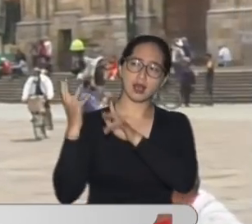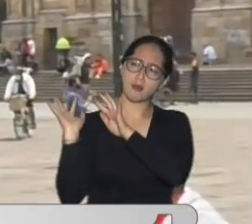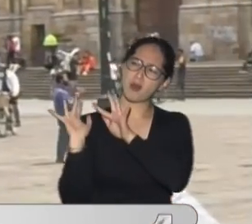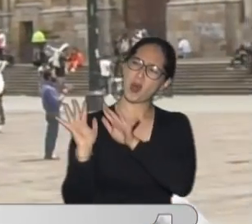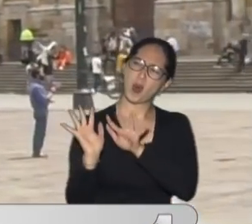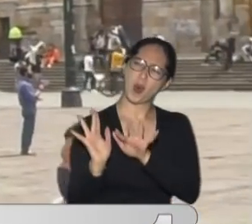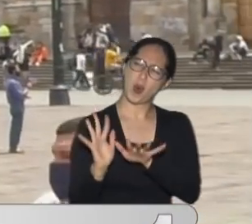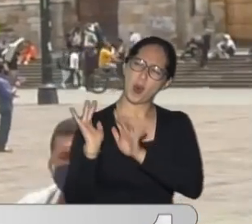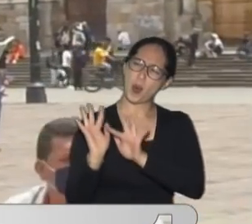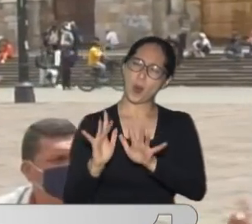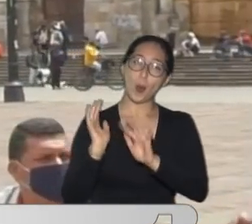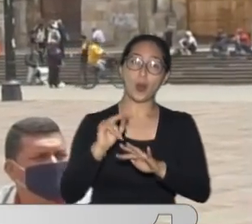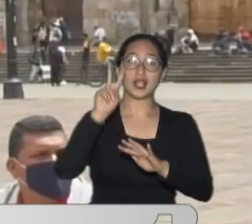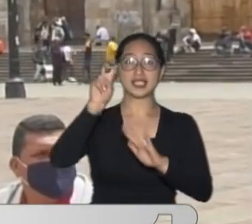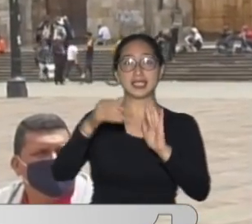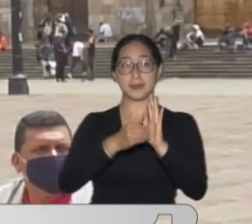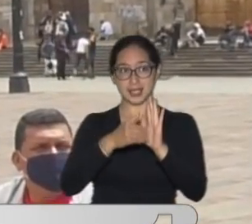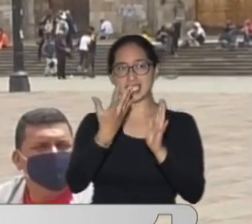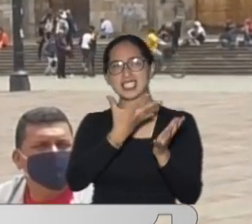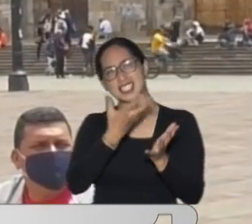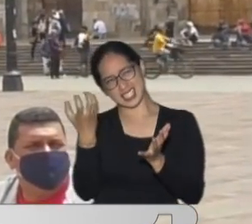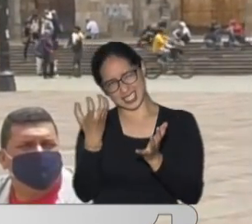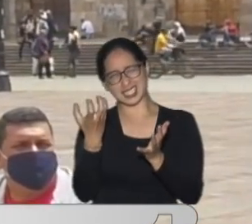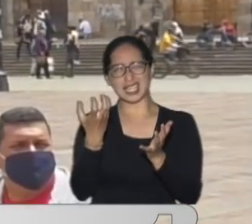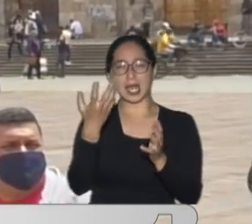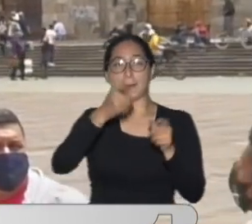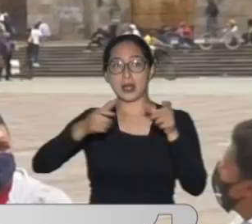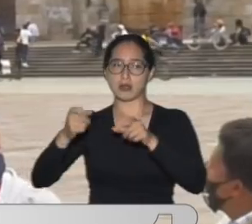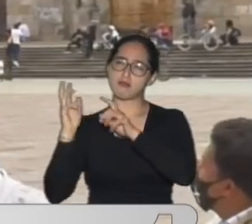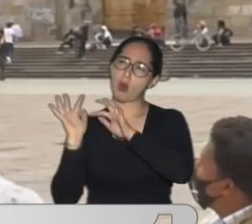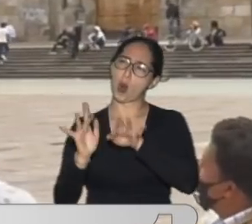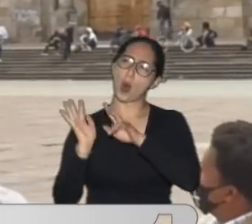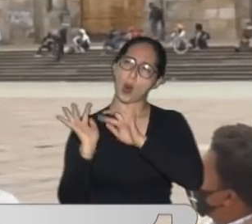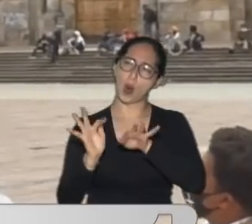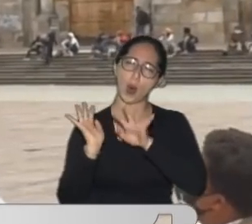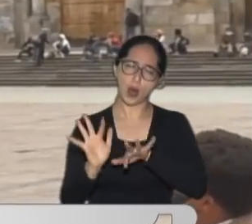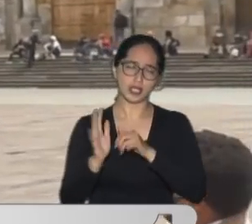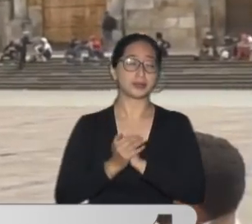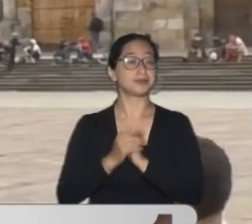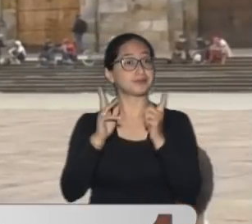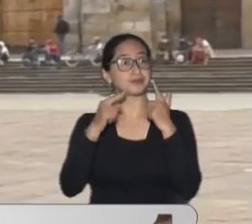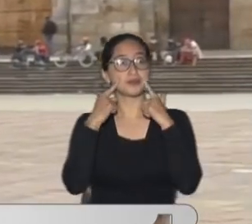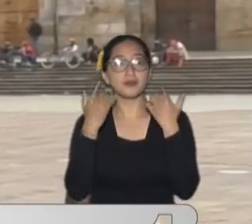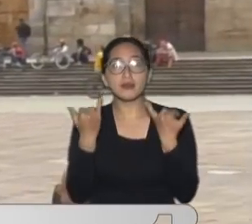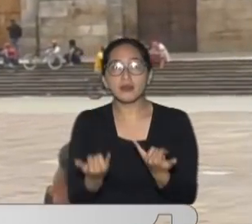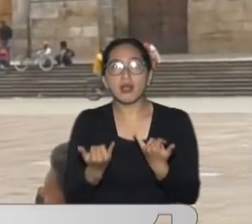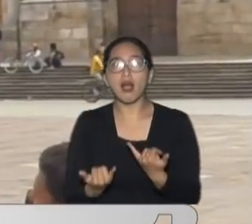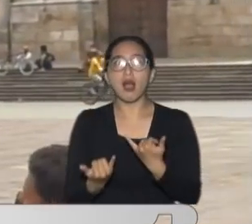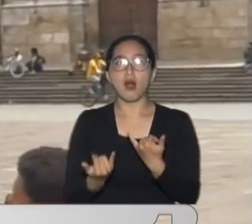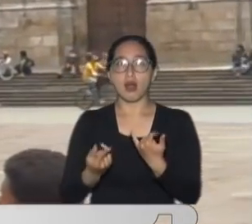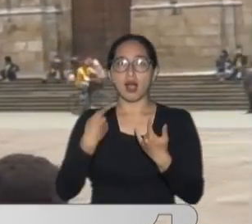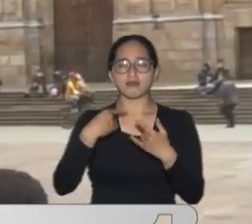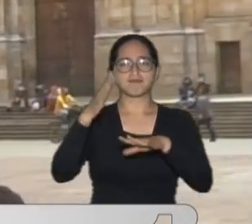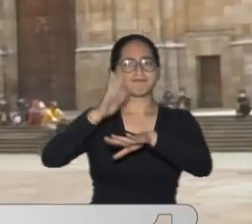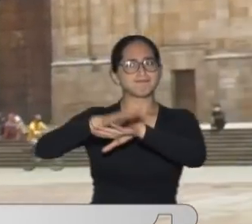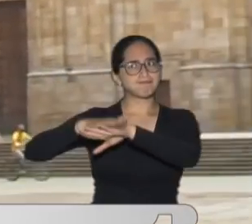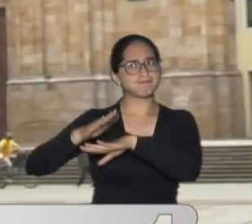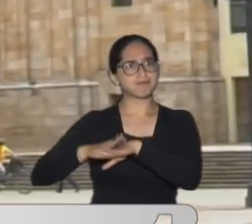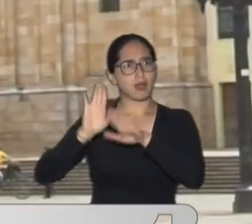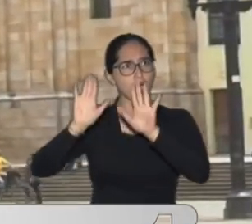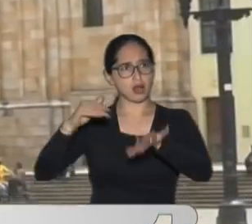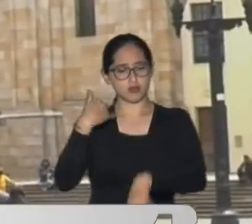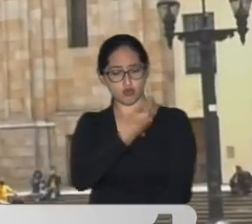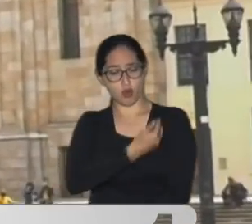7.500 personas que vienen en la marcha indígena. Hay que decirlo que hasta el momento no ha habido un pronunciamiento por parte del